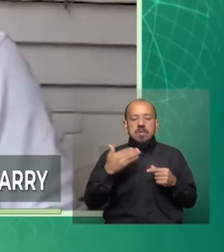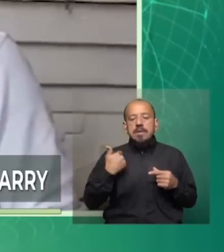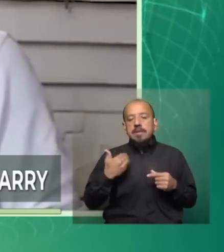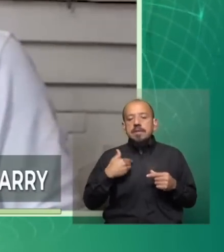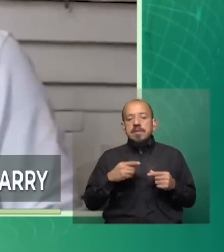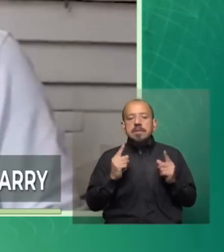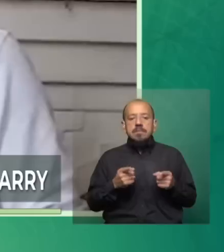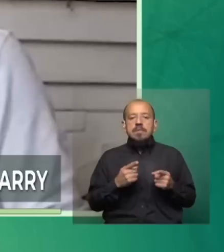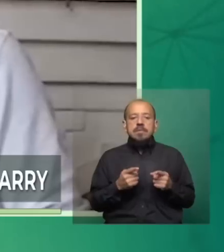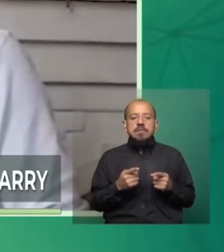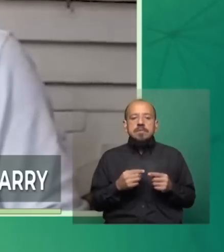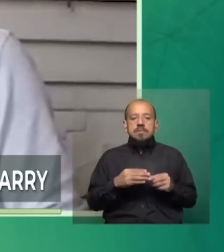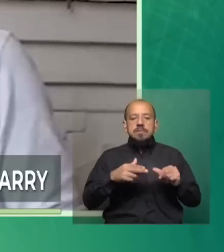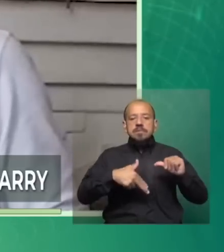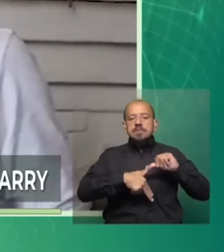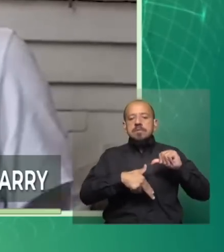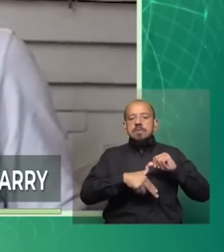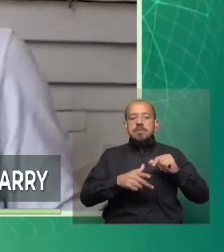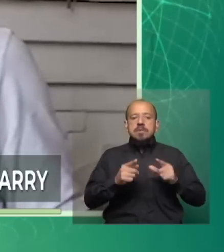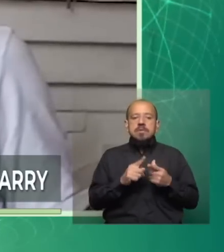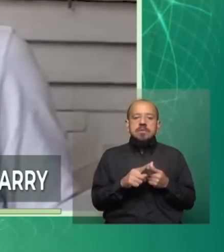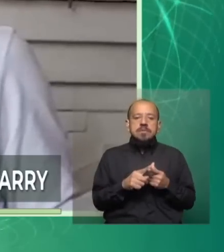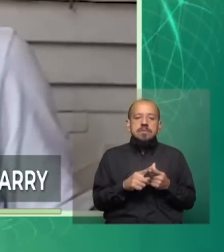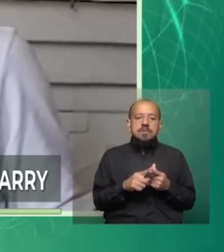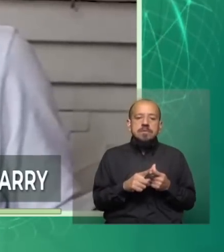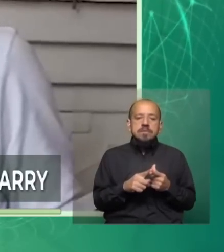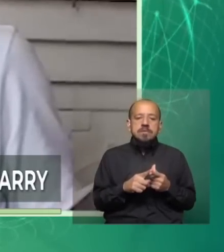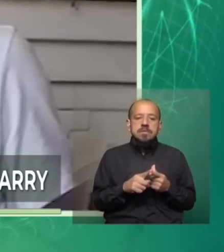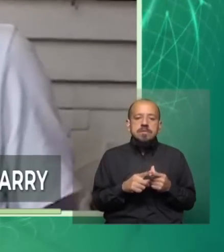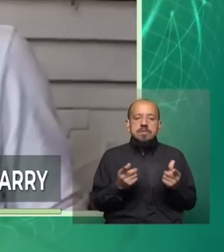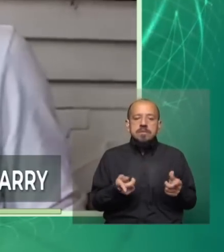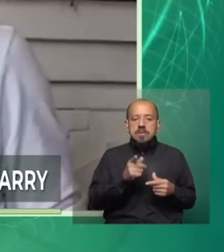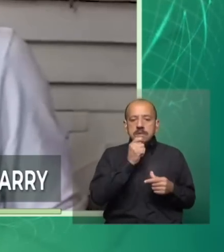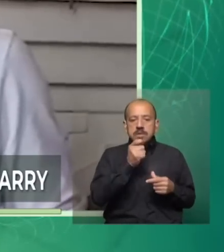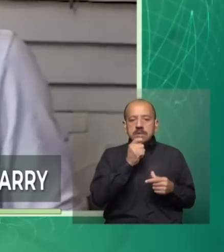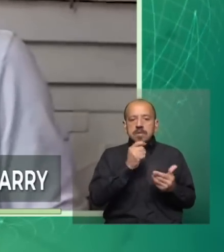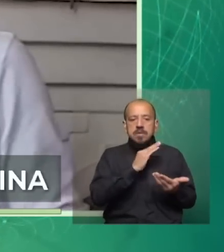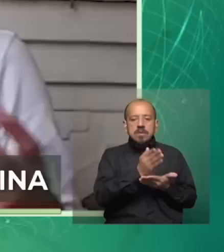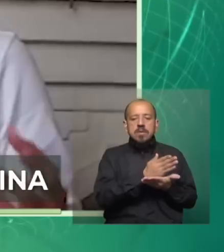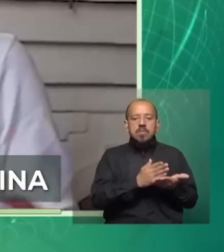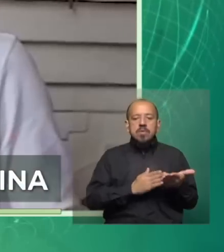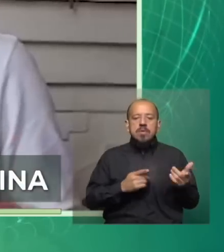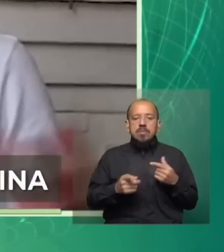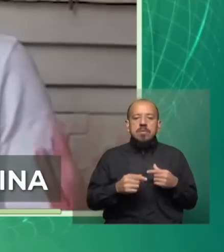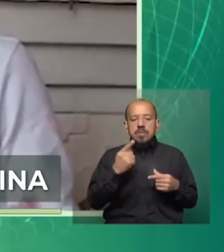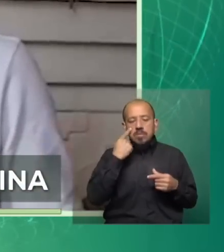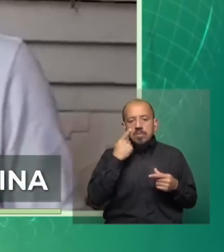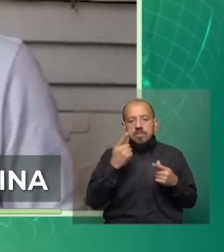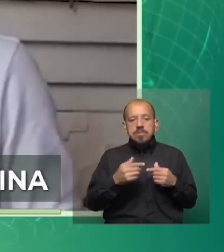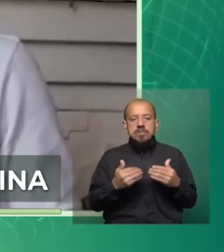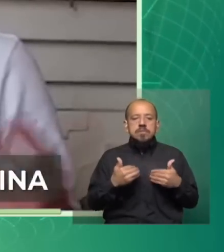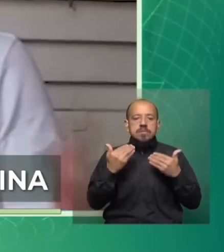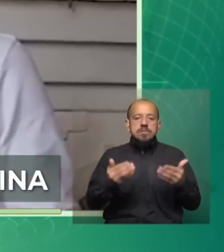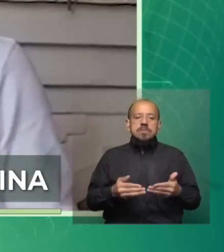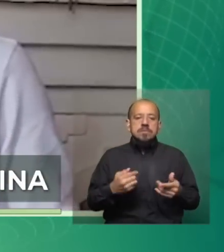plata de latinoamérica del mundo entero con entrevistas con poemas con ensayos con adelantos de